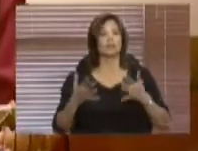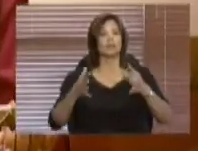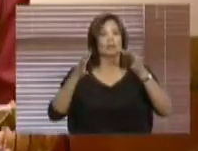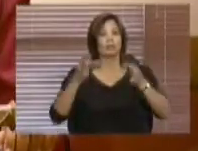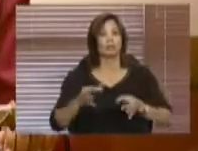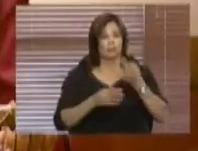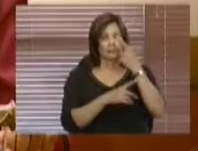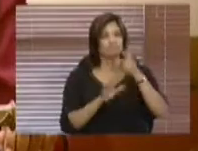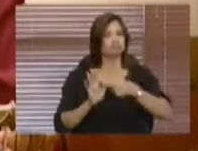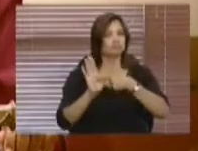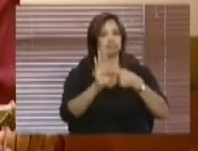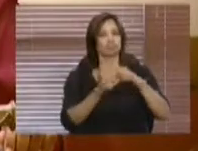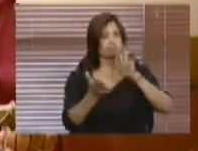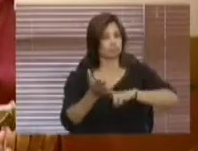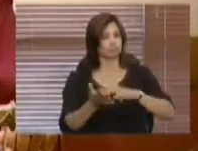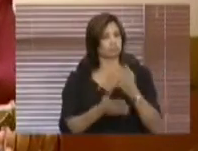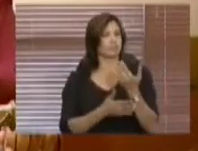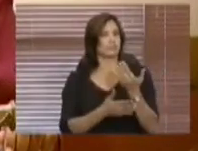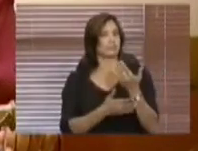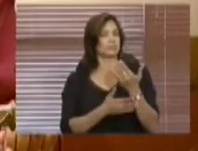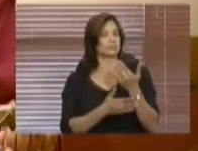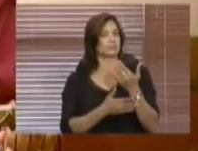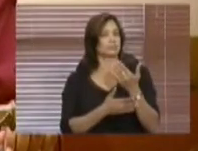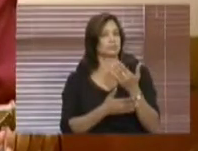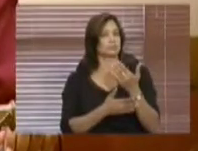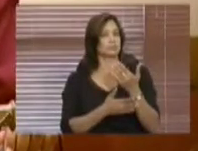Sentencias destacadas de 2015.